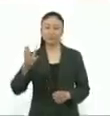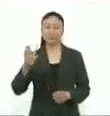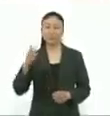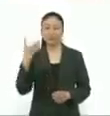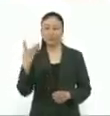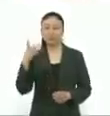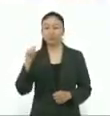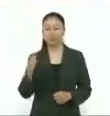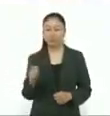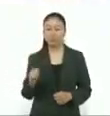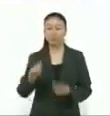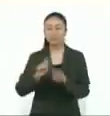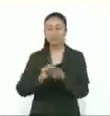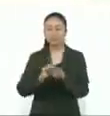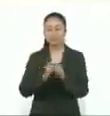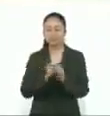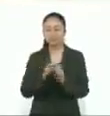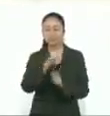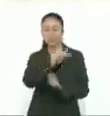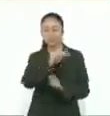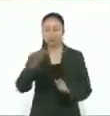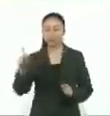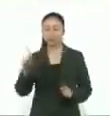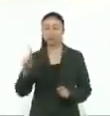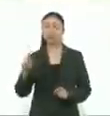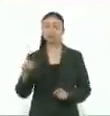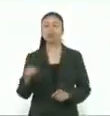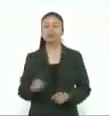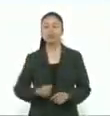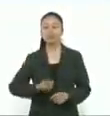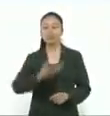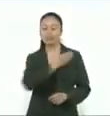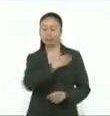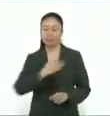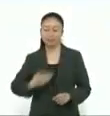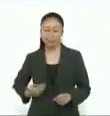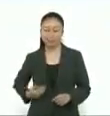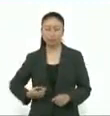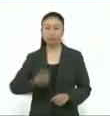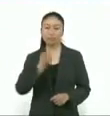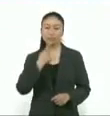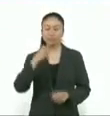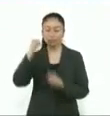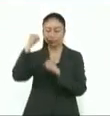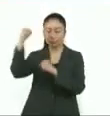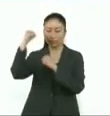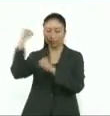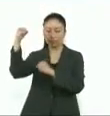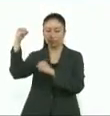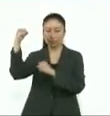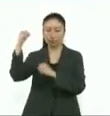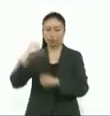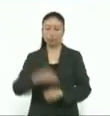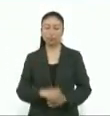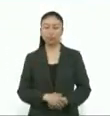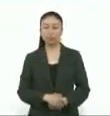vida pública de México! ¡Que viva el presidente Andrés Manuel López Obrador!